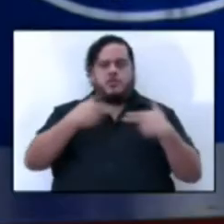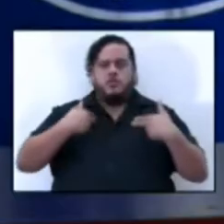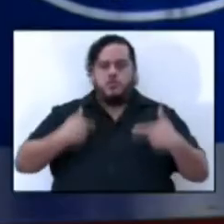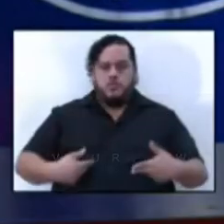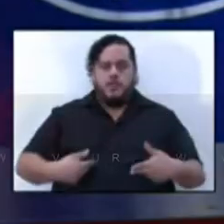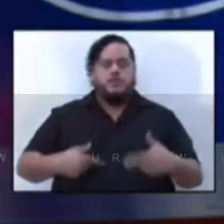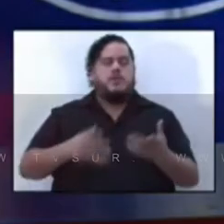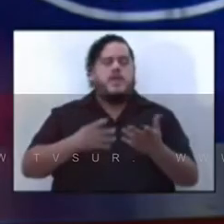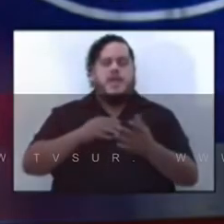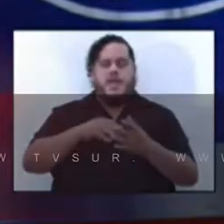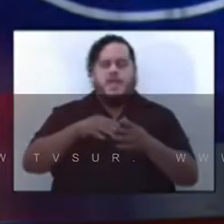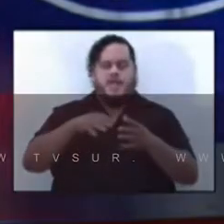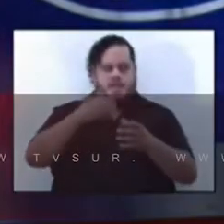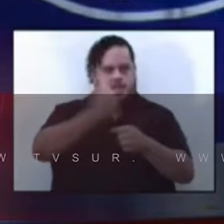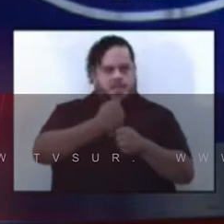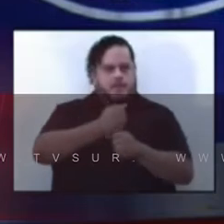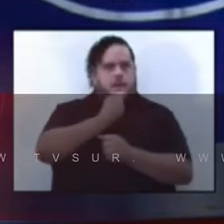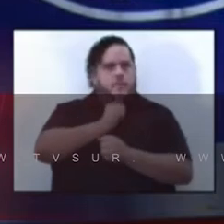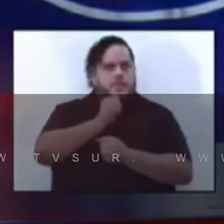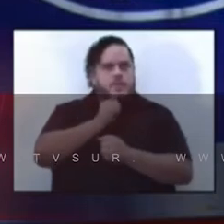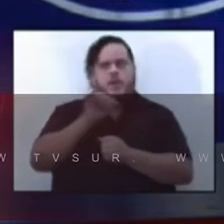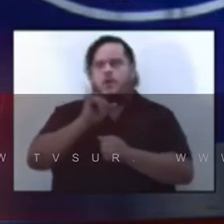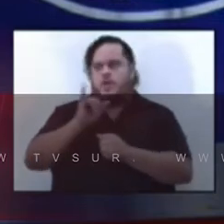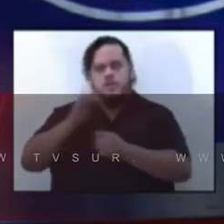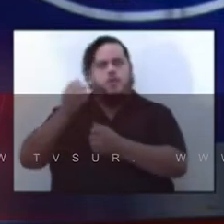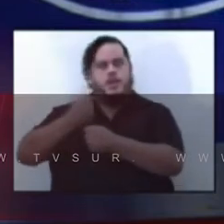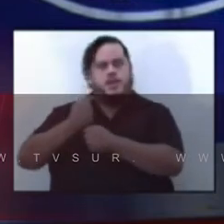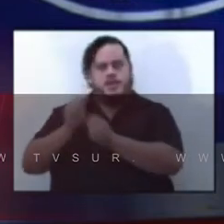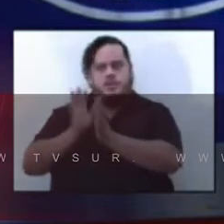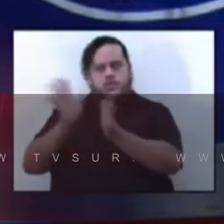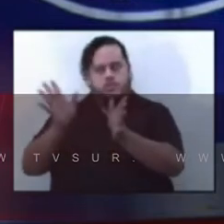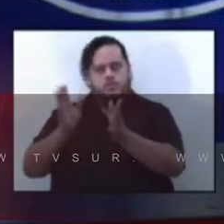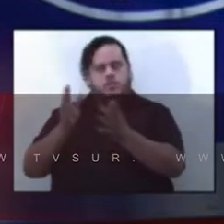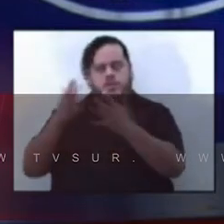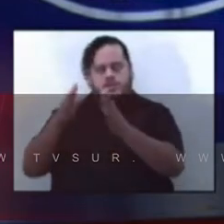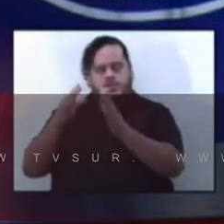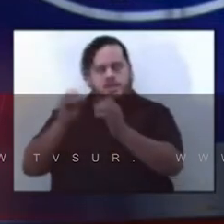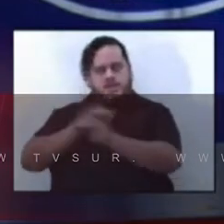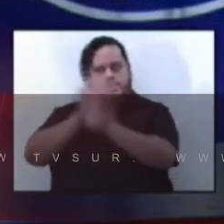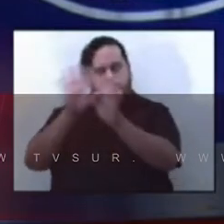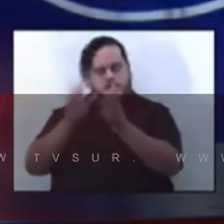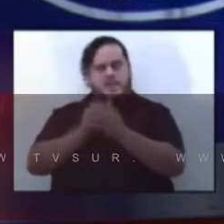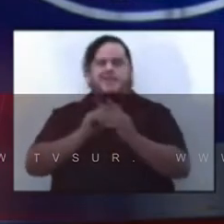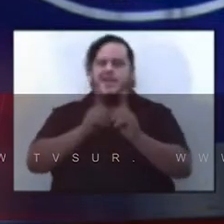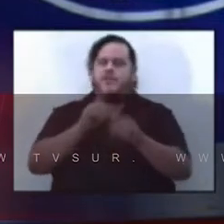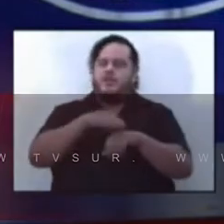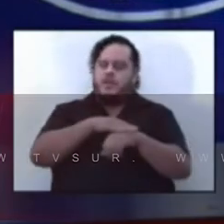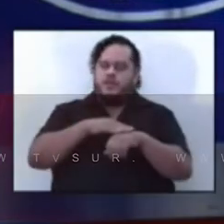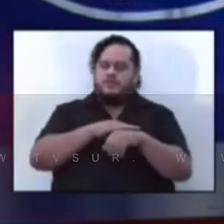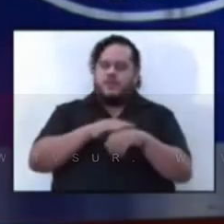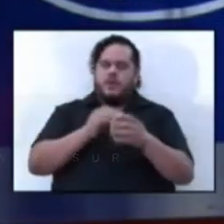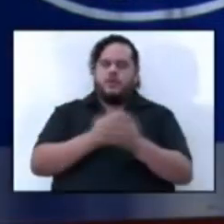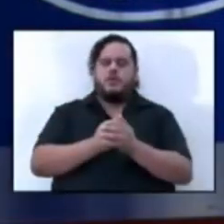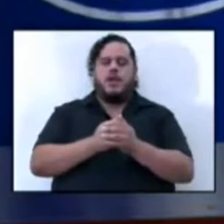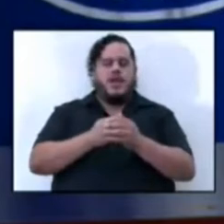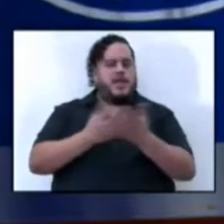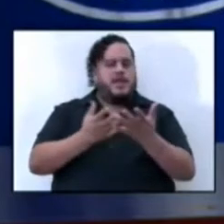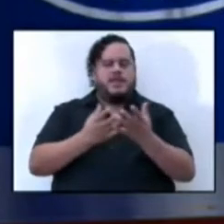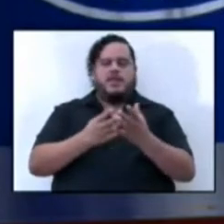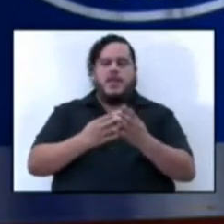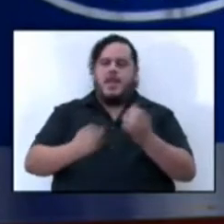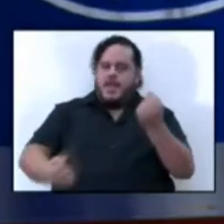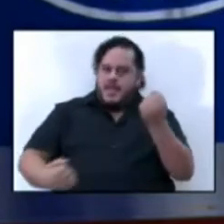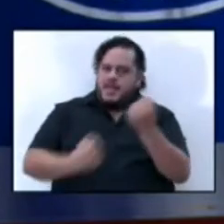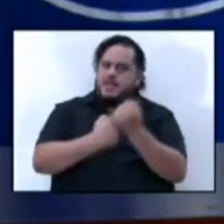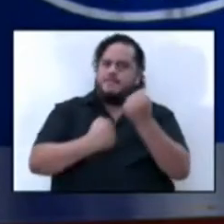en el sector privado, sabemos que en el sector público ya tenemos también directrices claras, a que por favor maximicen el teletrabajo. Yo sé que hay